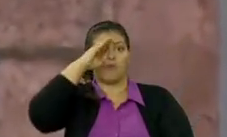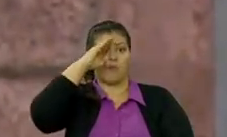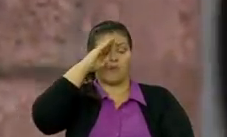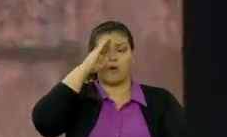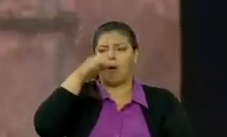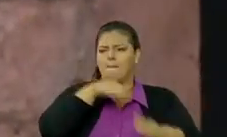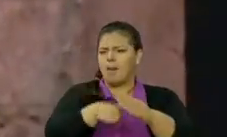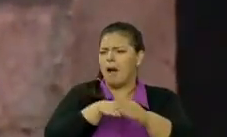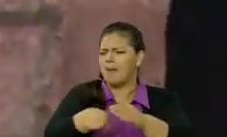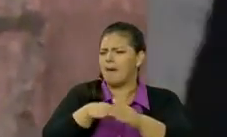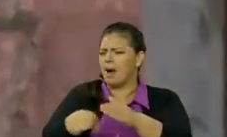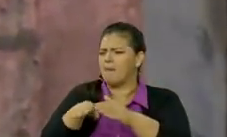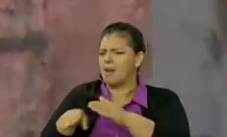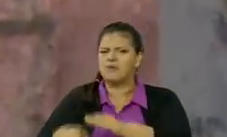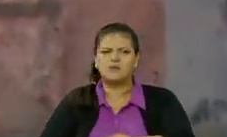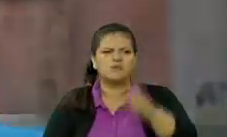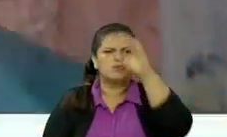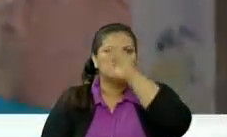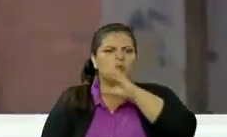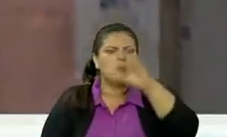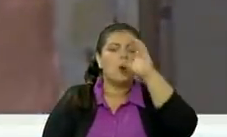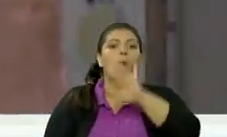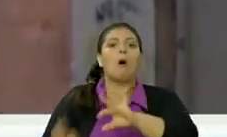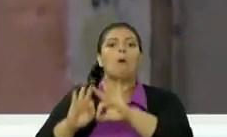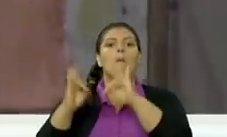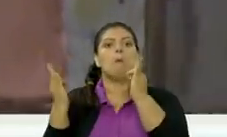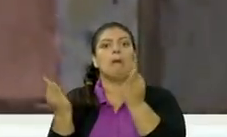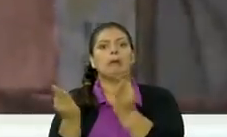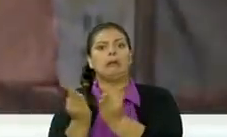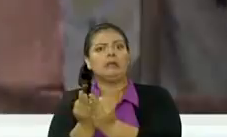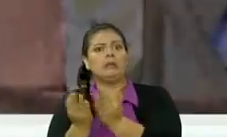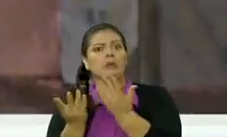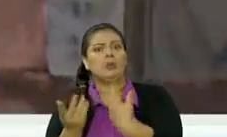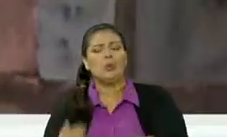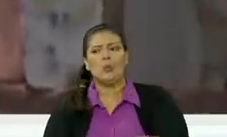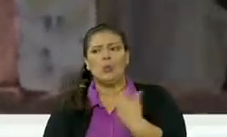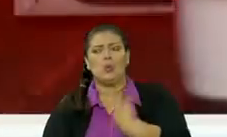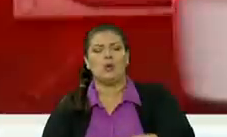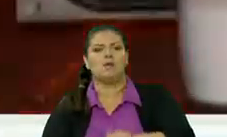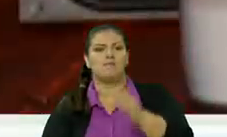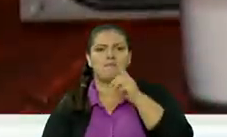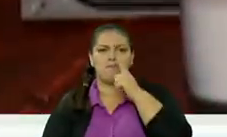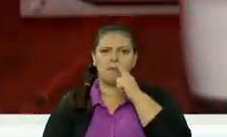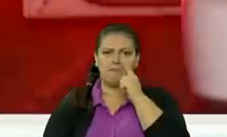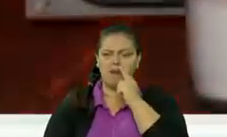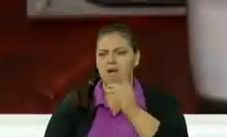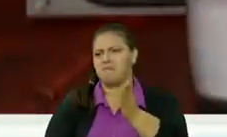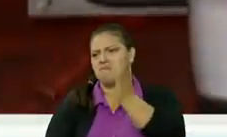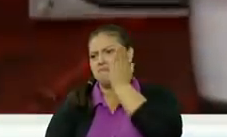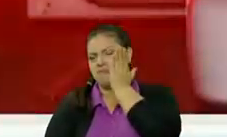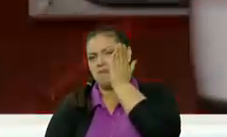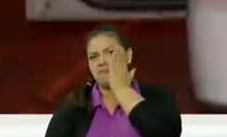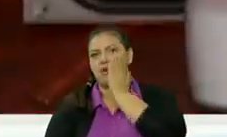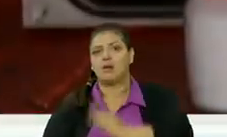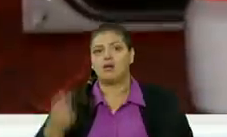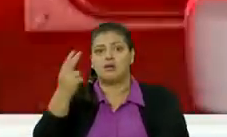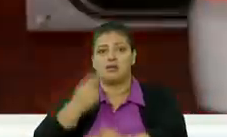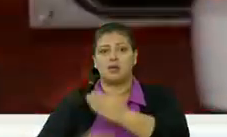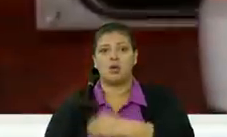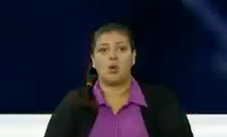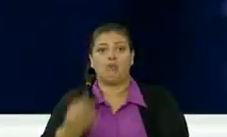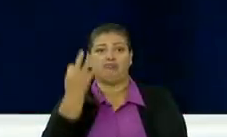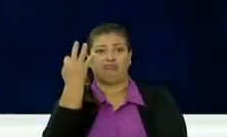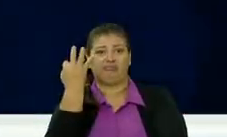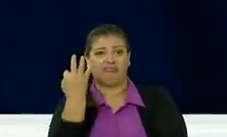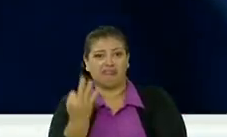La operación se desarrolló durante horas desde la madrugada en el conocido sector de la Santiaguito Roldós al sur de la